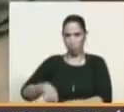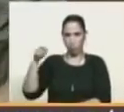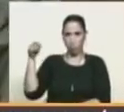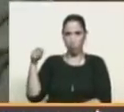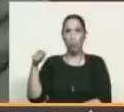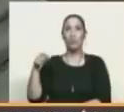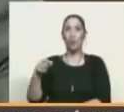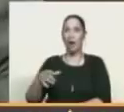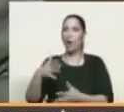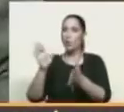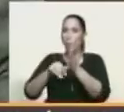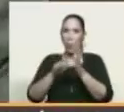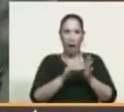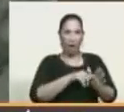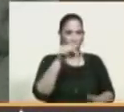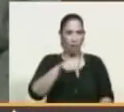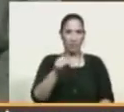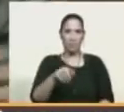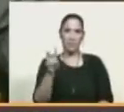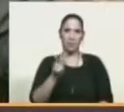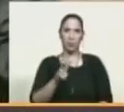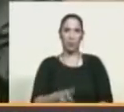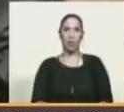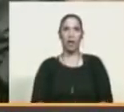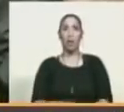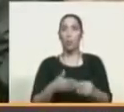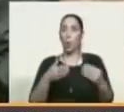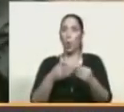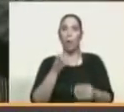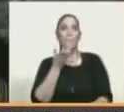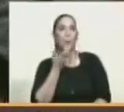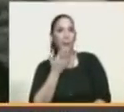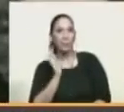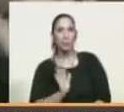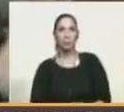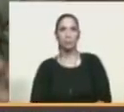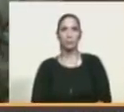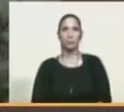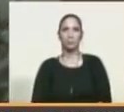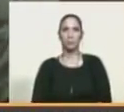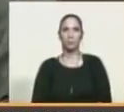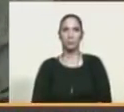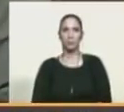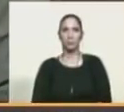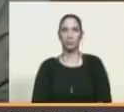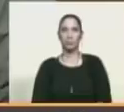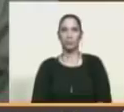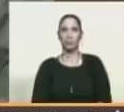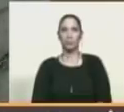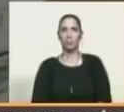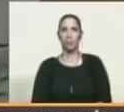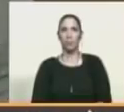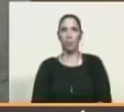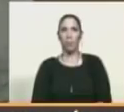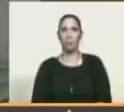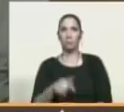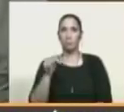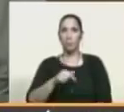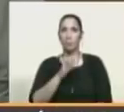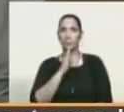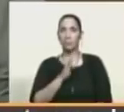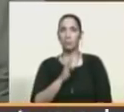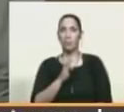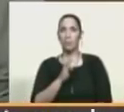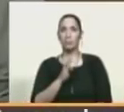grandes cantidades. O por ejemplo, yo no lo puedo poner ahí, aquí hay un banco que se llama el Banco